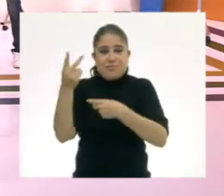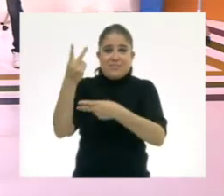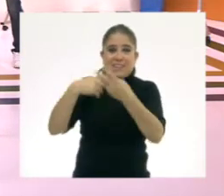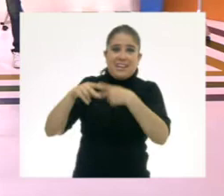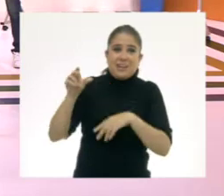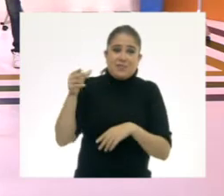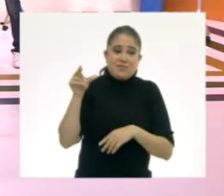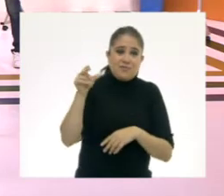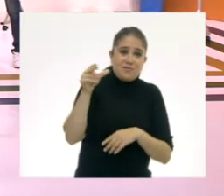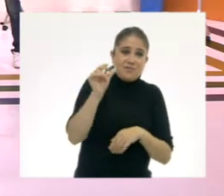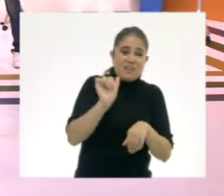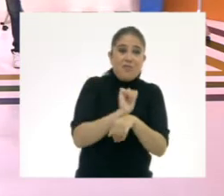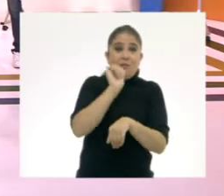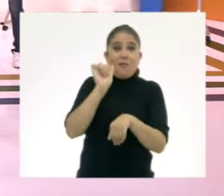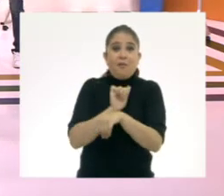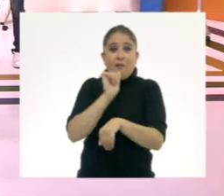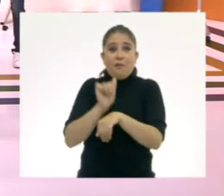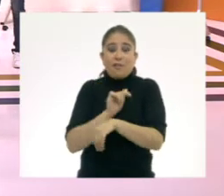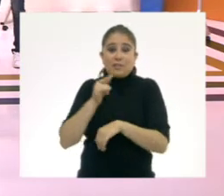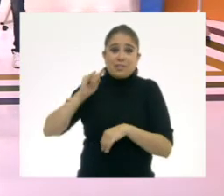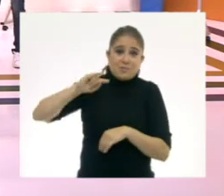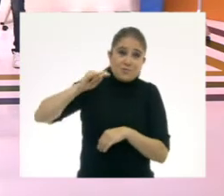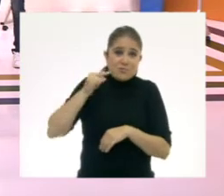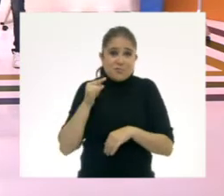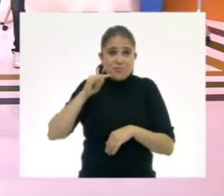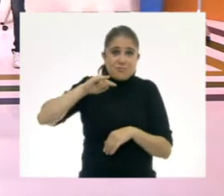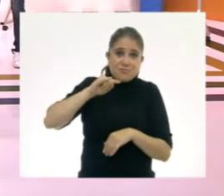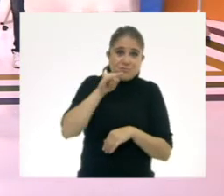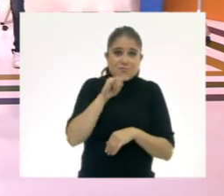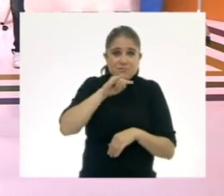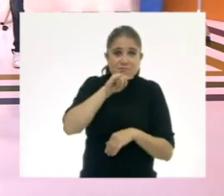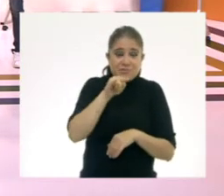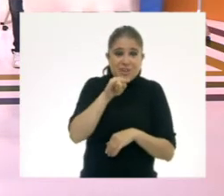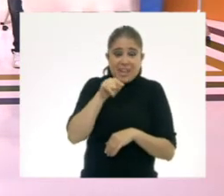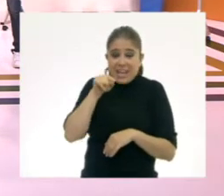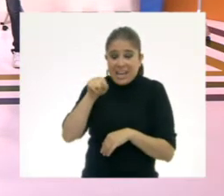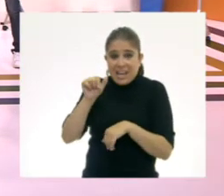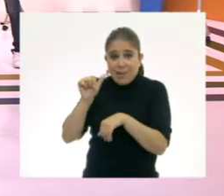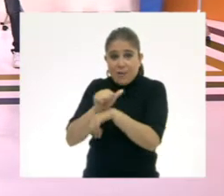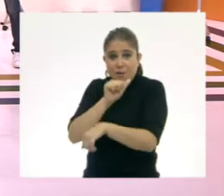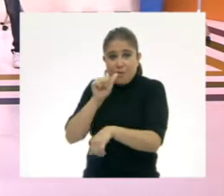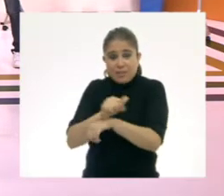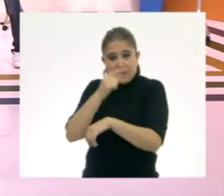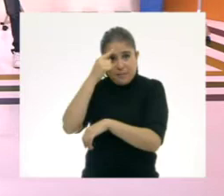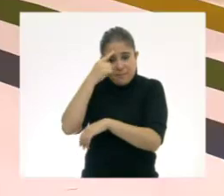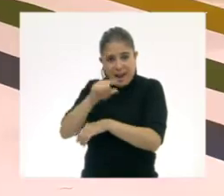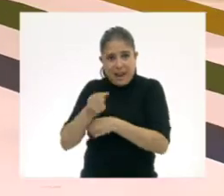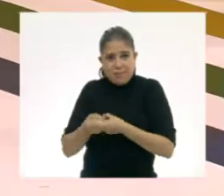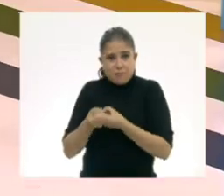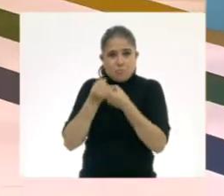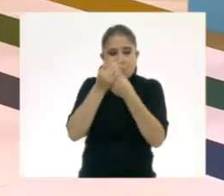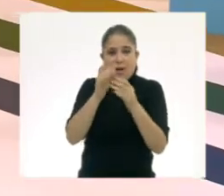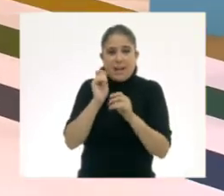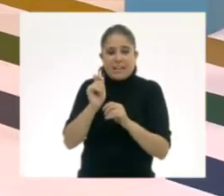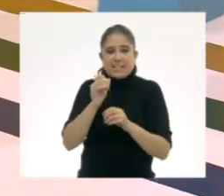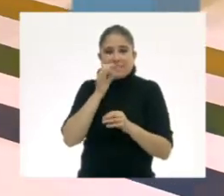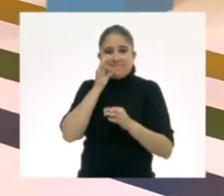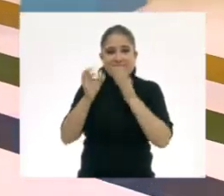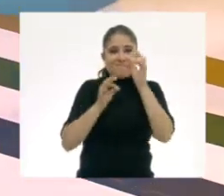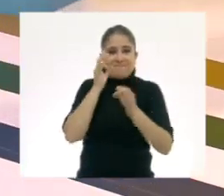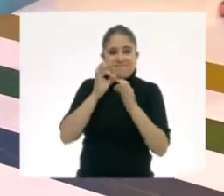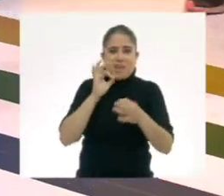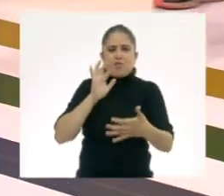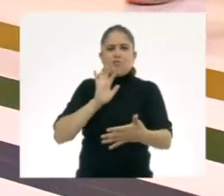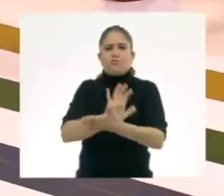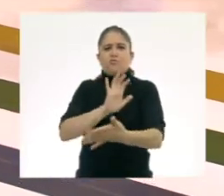¡Oh, viene un carrito! ¡Wow! El carrito express de los mensajes. Muy bien, a ver de